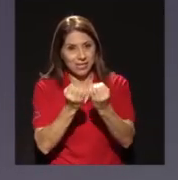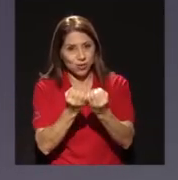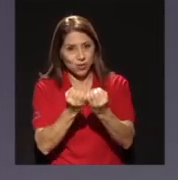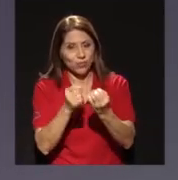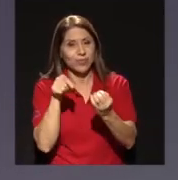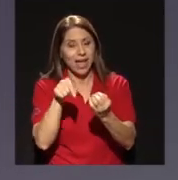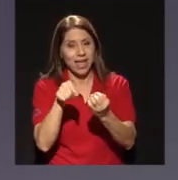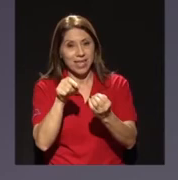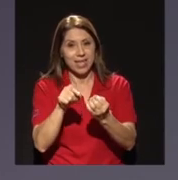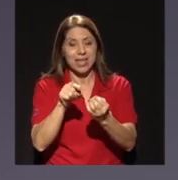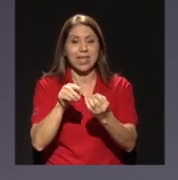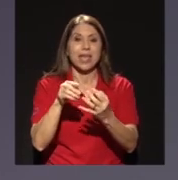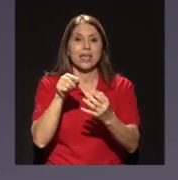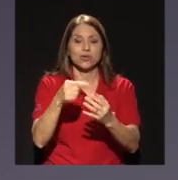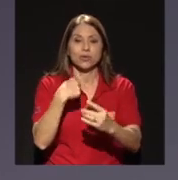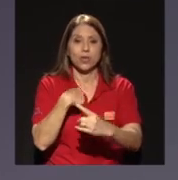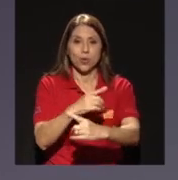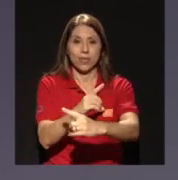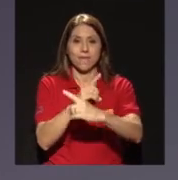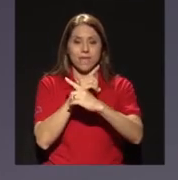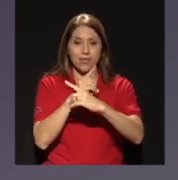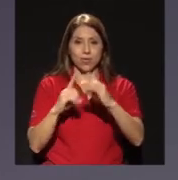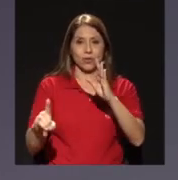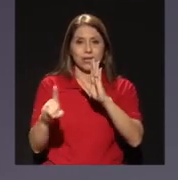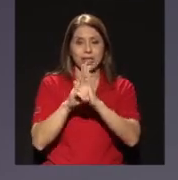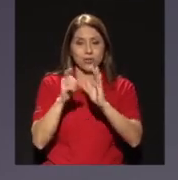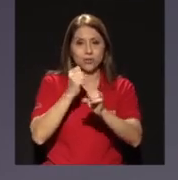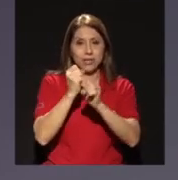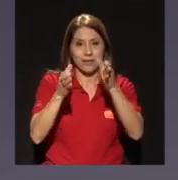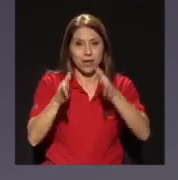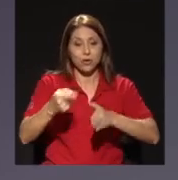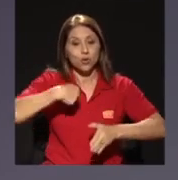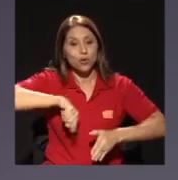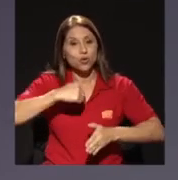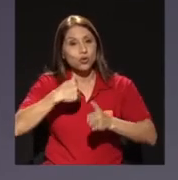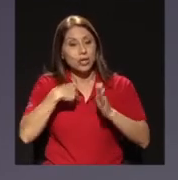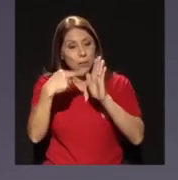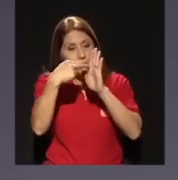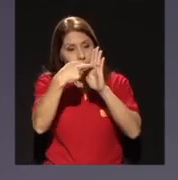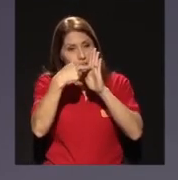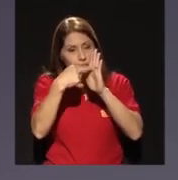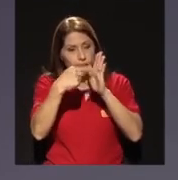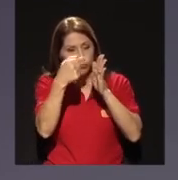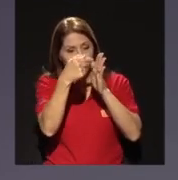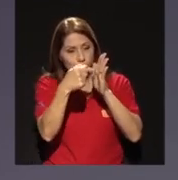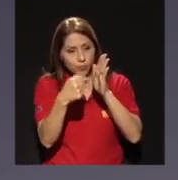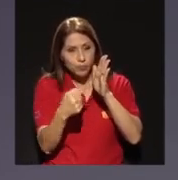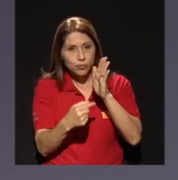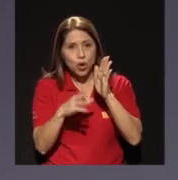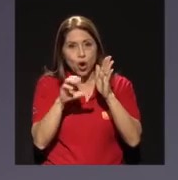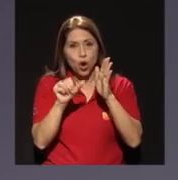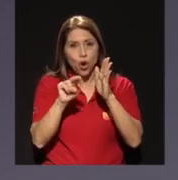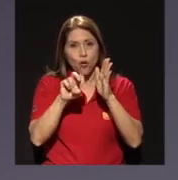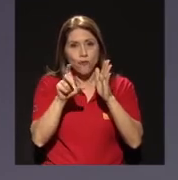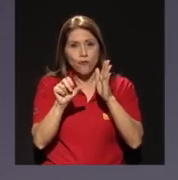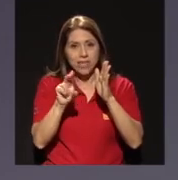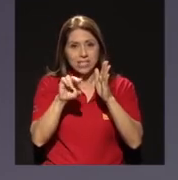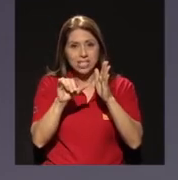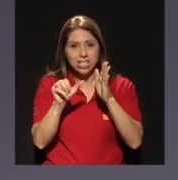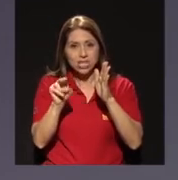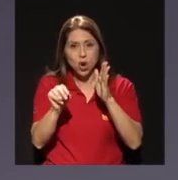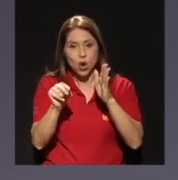trabajadoras. Tenemos nosotros una convención colectiva donde nos hace incursionar más de lleno, ¿verdad?, con la